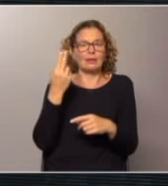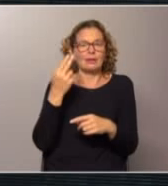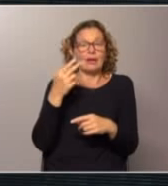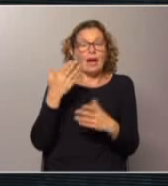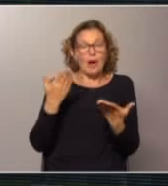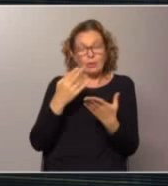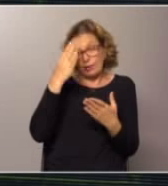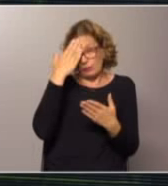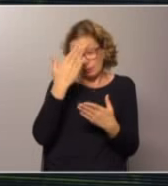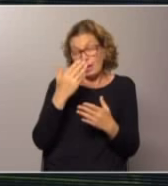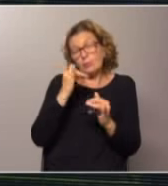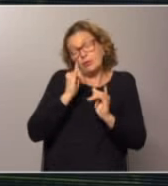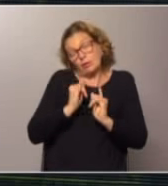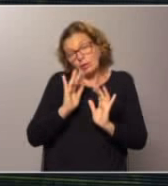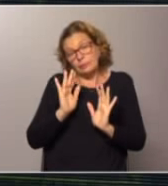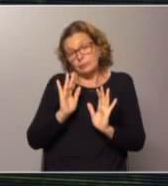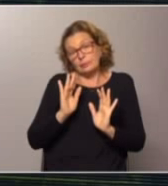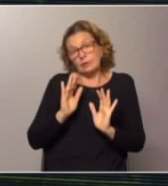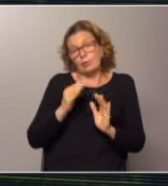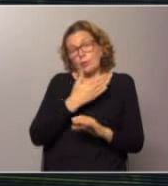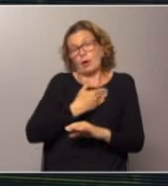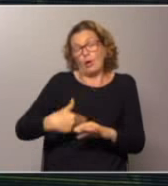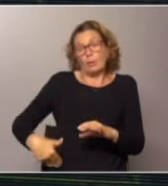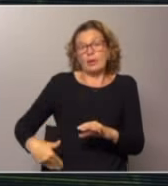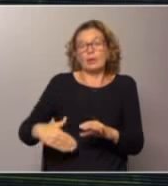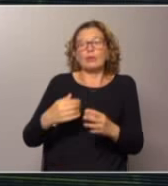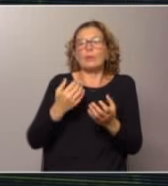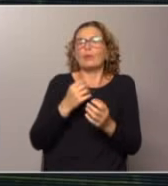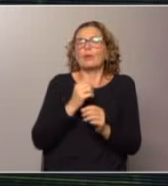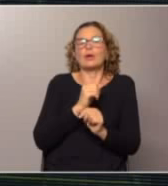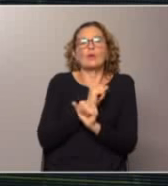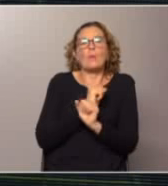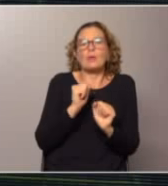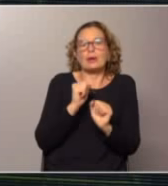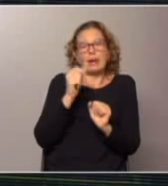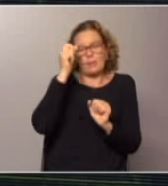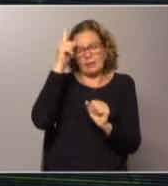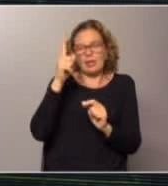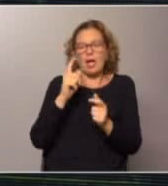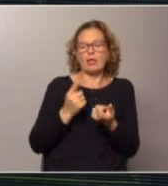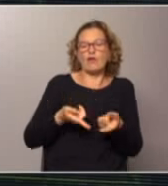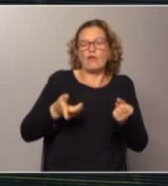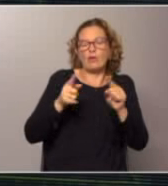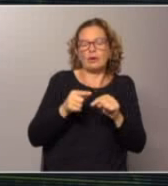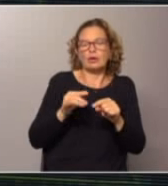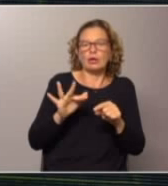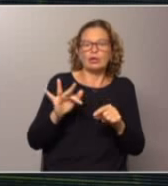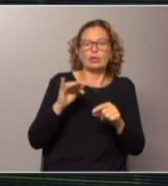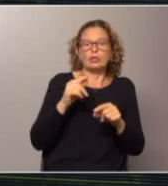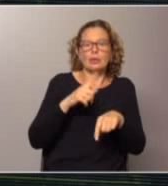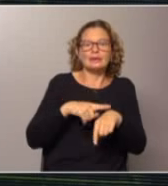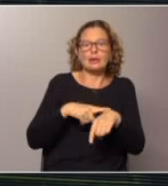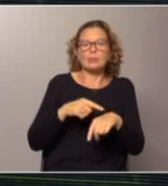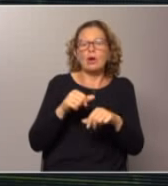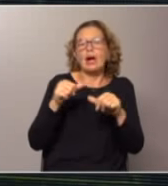pasando el frente amplio probablemente si el desgaste del gobierno esa incapacidad de reinventarse de no estar todo el tiempo justificando